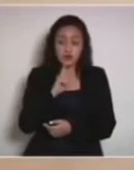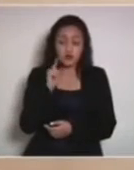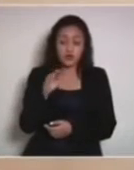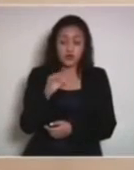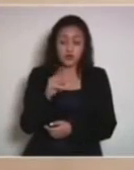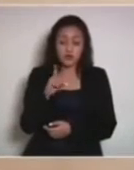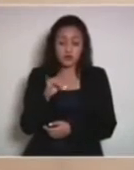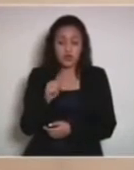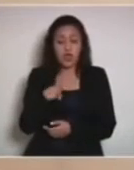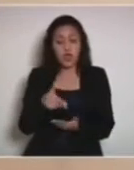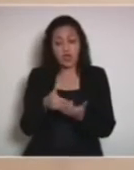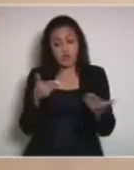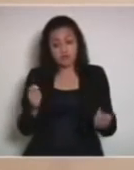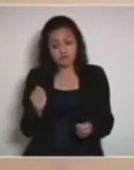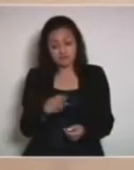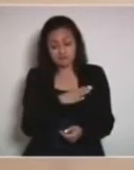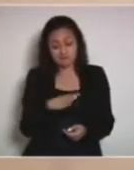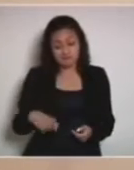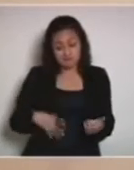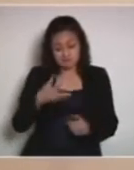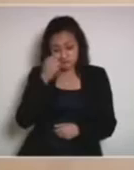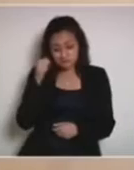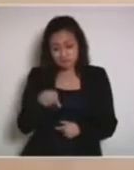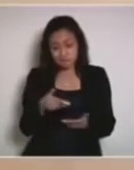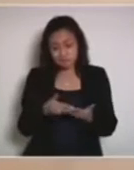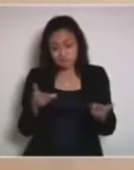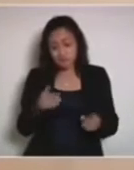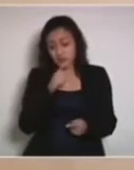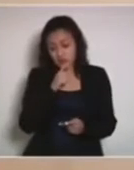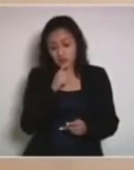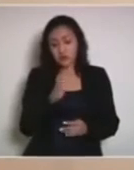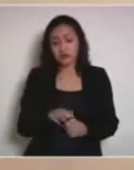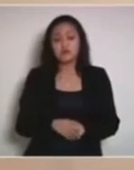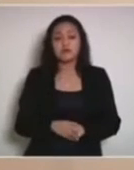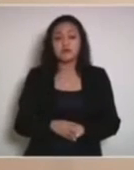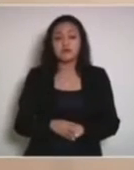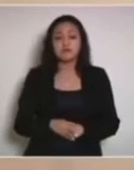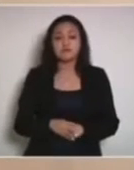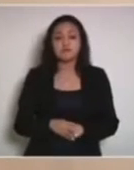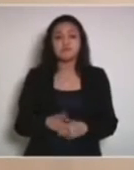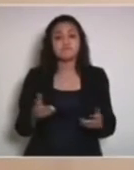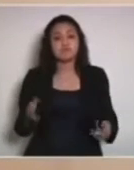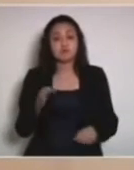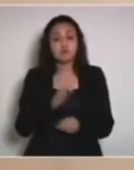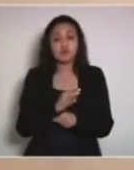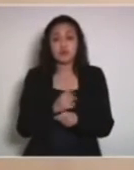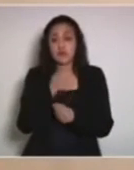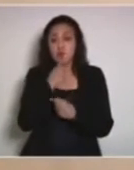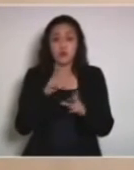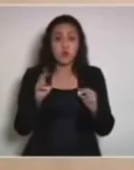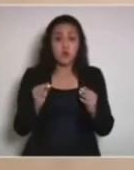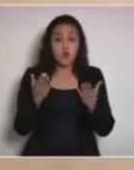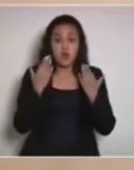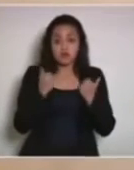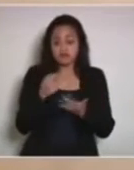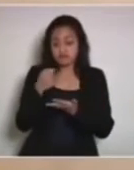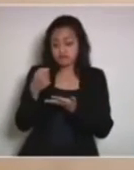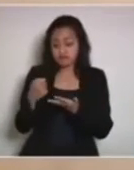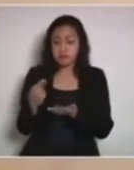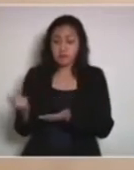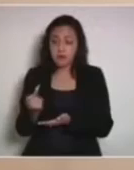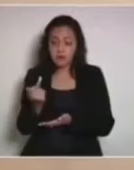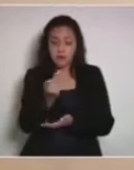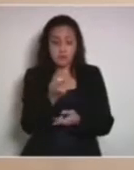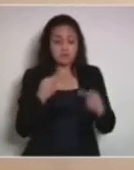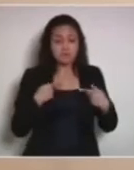la oí presidenta municipal todavía está en licencia pues salga con que no hubo encuesta y